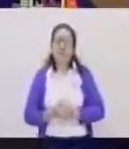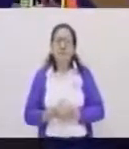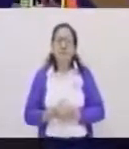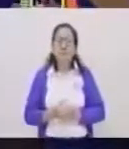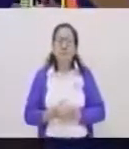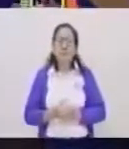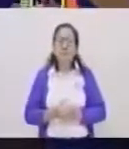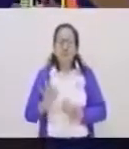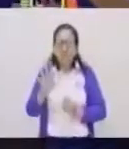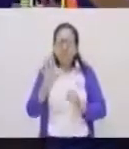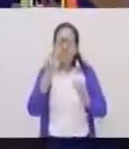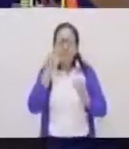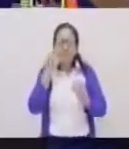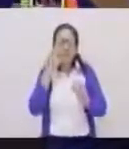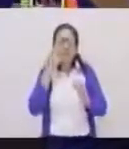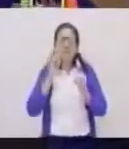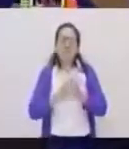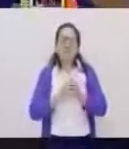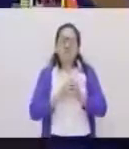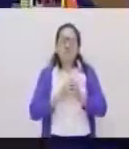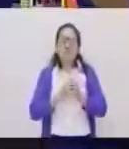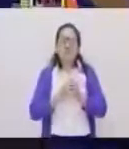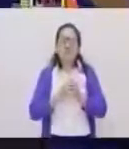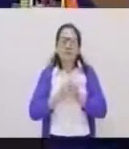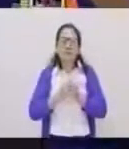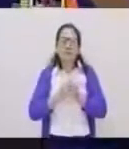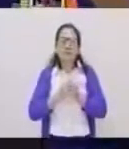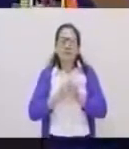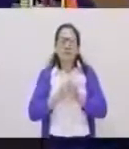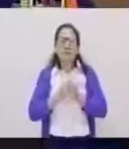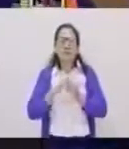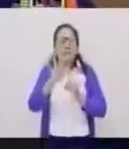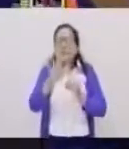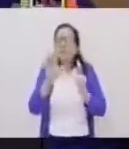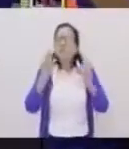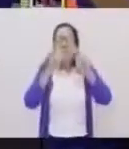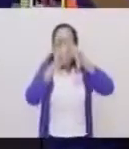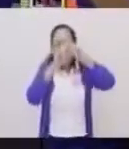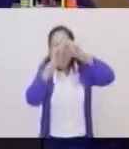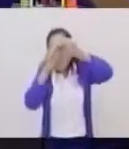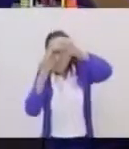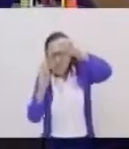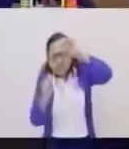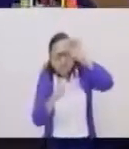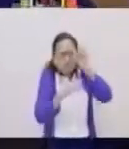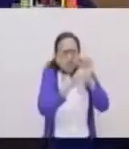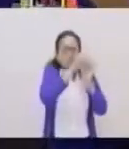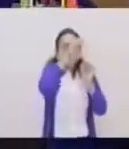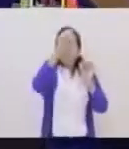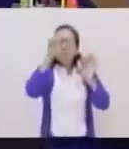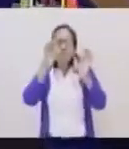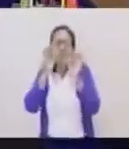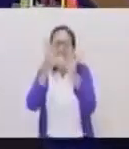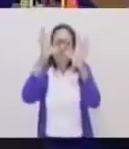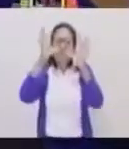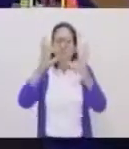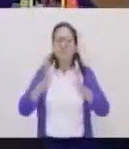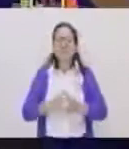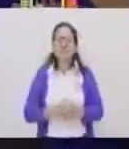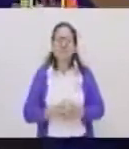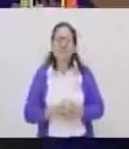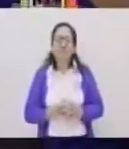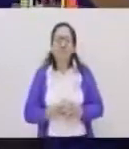150 centímetros. Entonces lo vamos a colocar lo más estirado que podamos para tener una medida